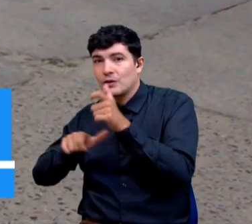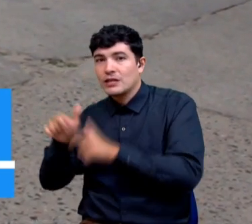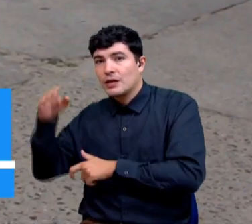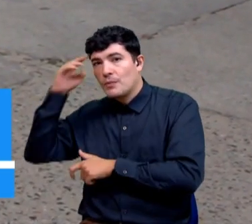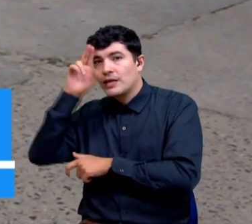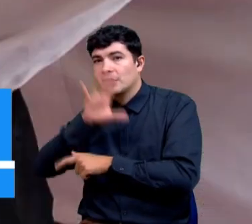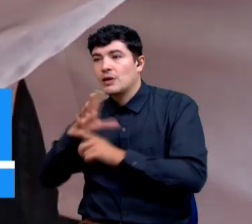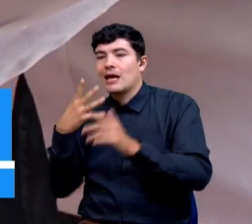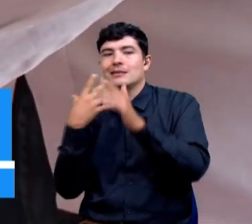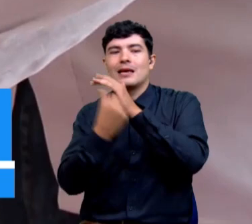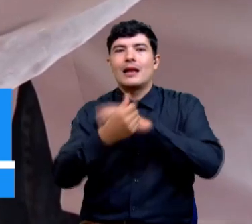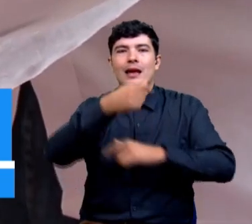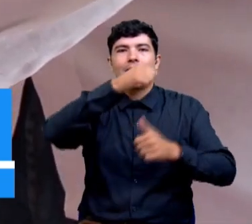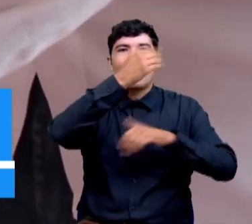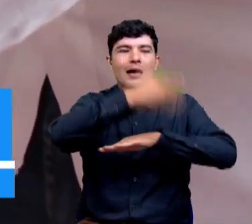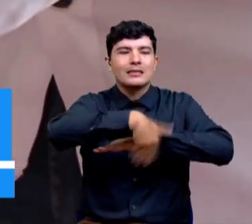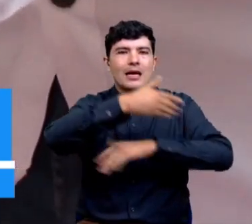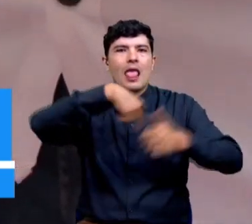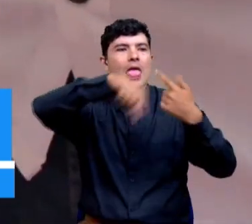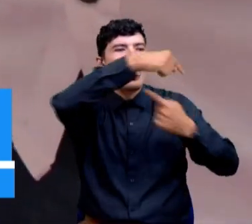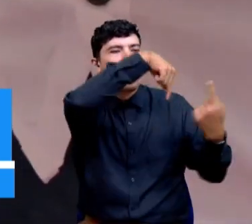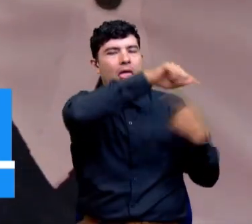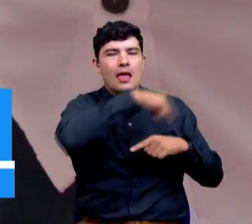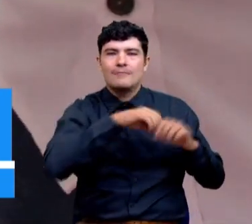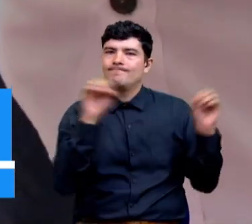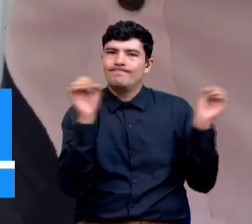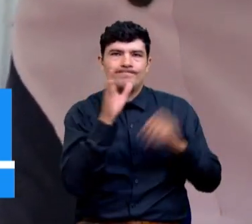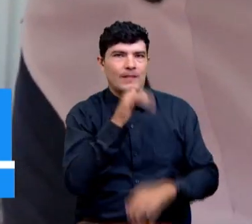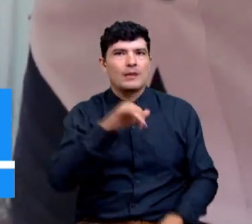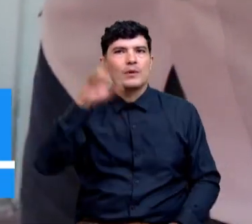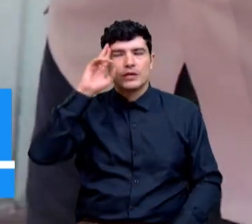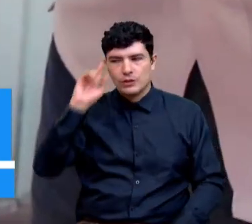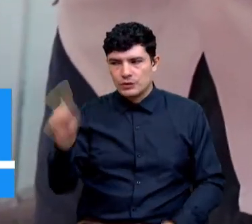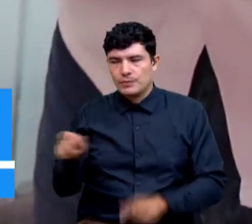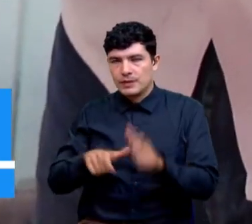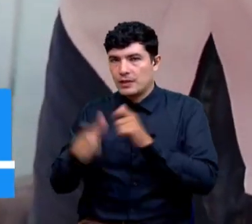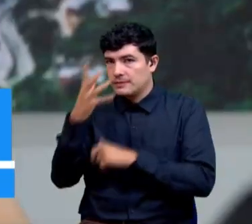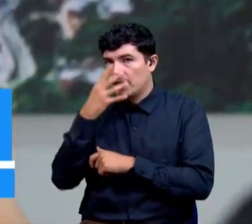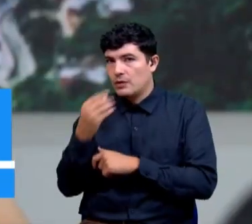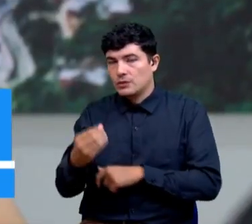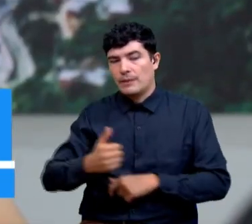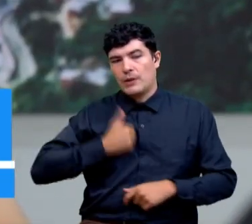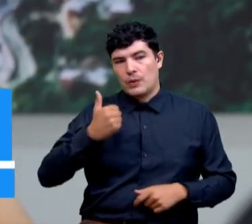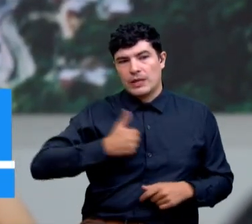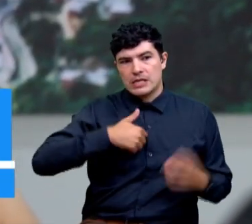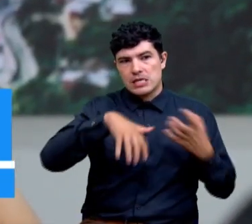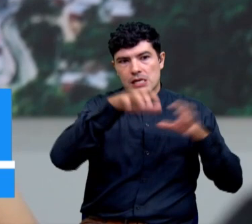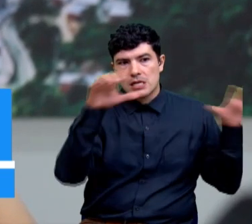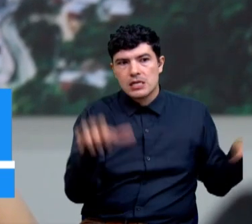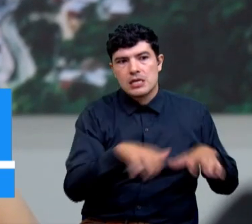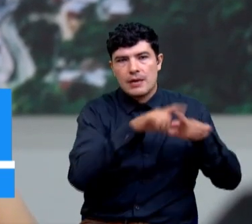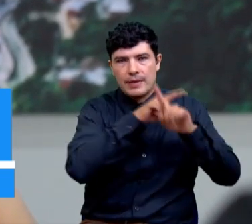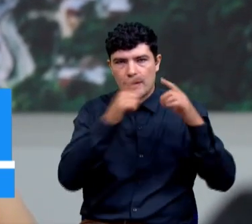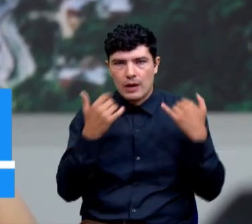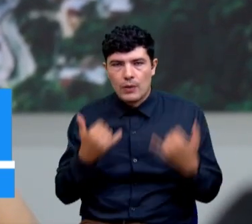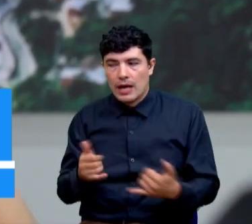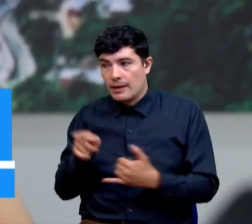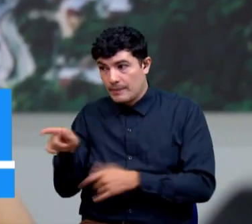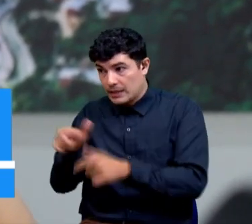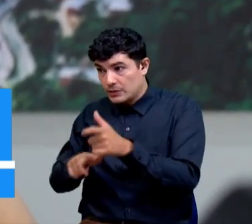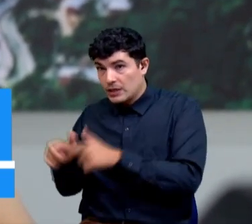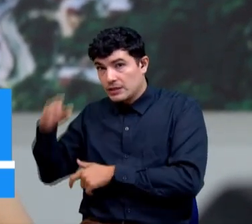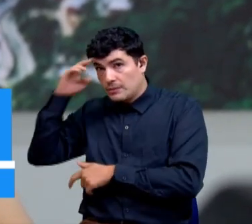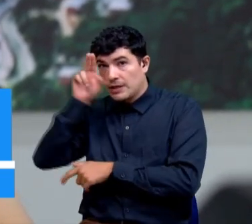funcionarios en las calles, lo cual es aprovechado por la delincuencia. Pero hoy podemos darle esa noticia para tranquilidad